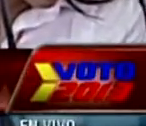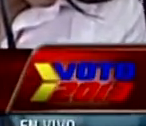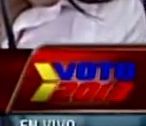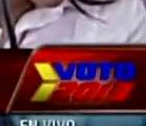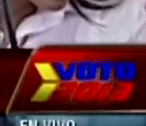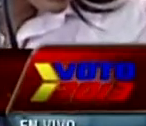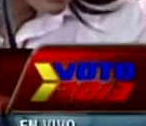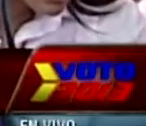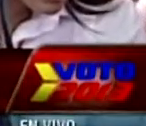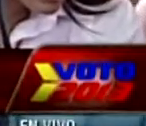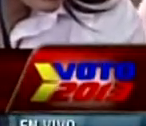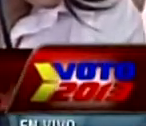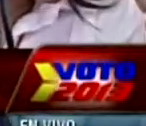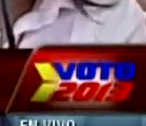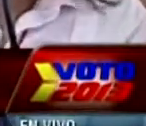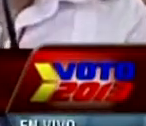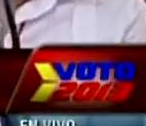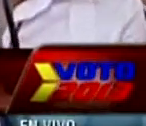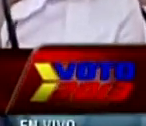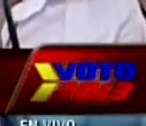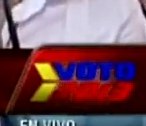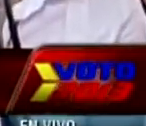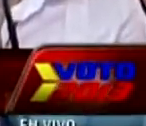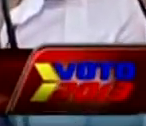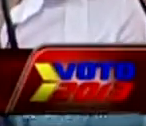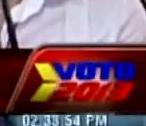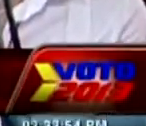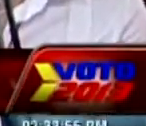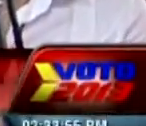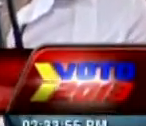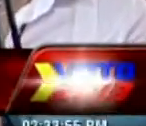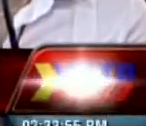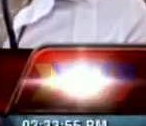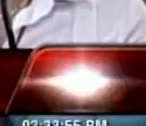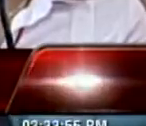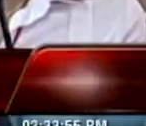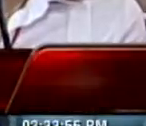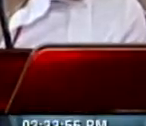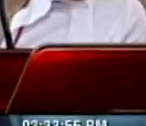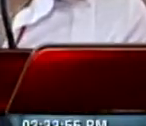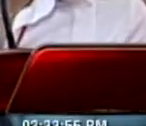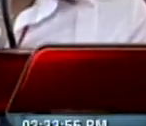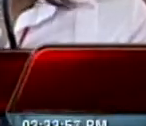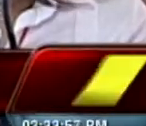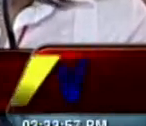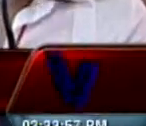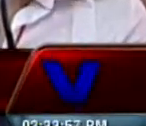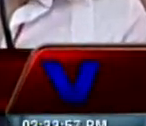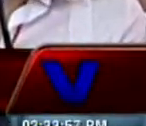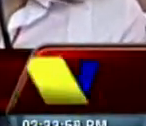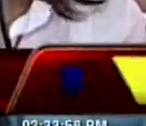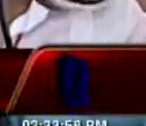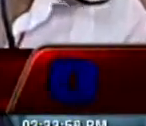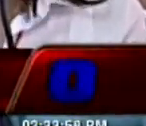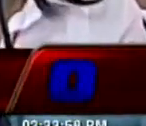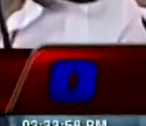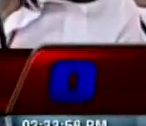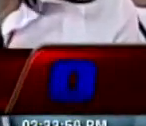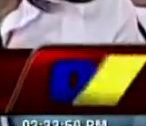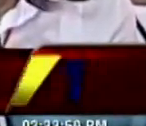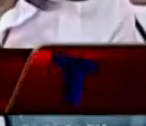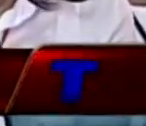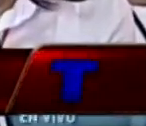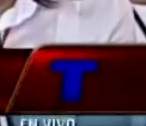primeras medidas en materia económica y de relaciones internacionales? Sobre todo por el